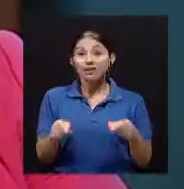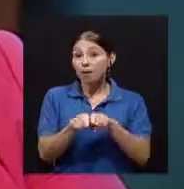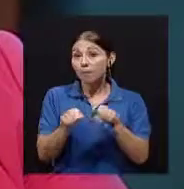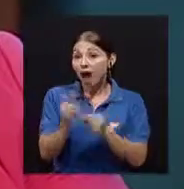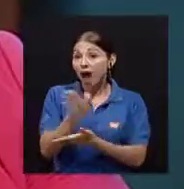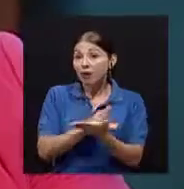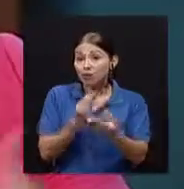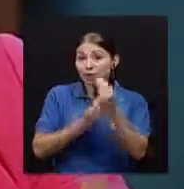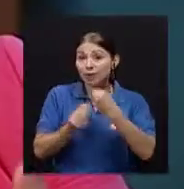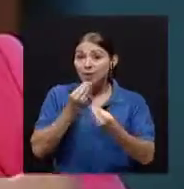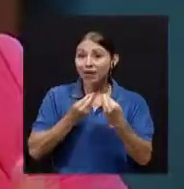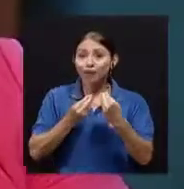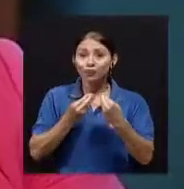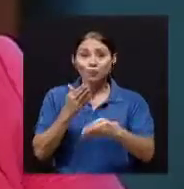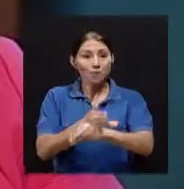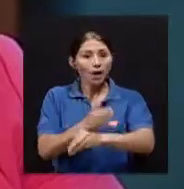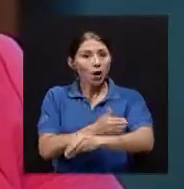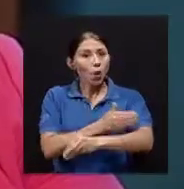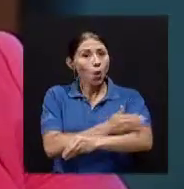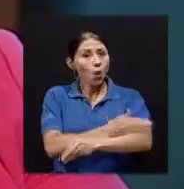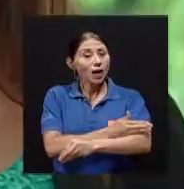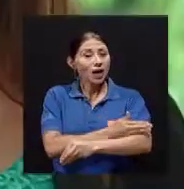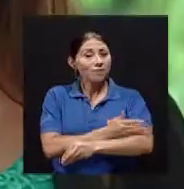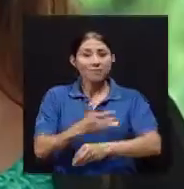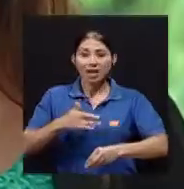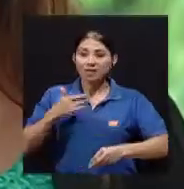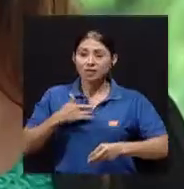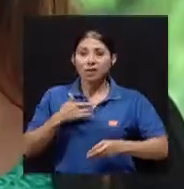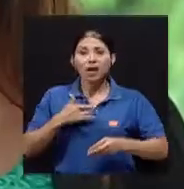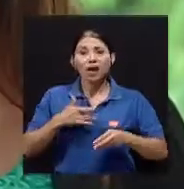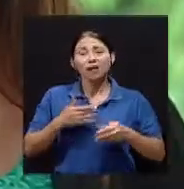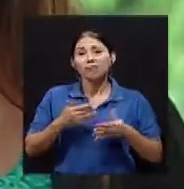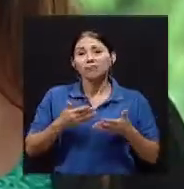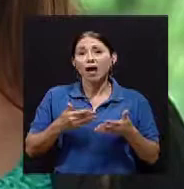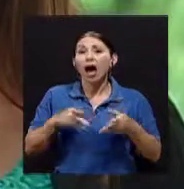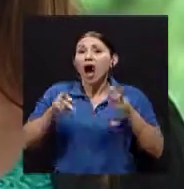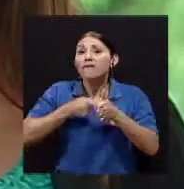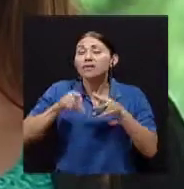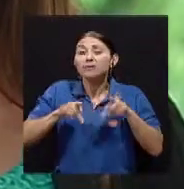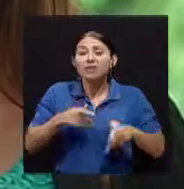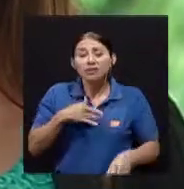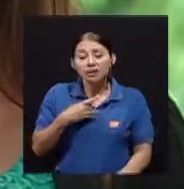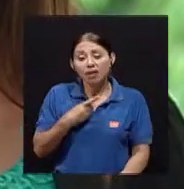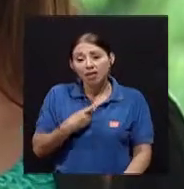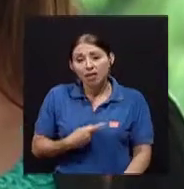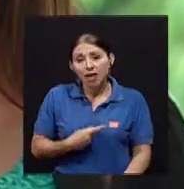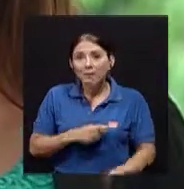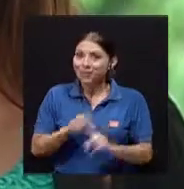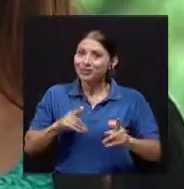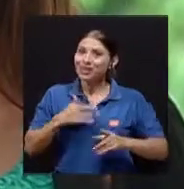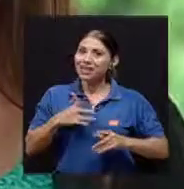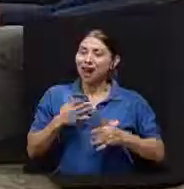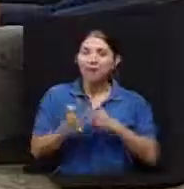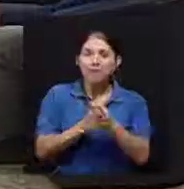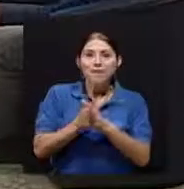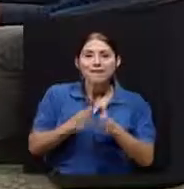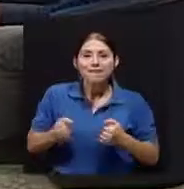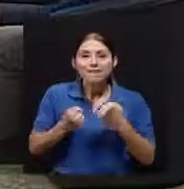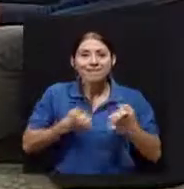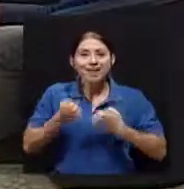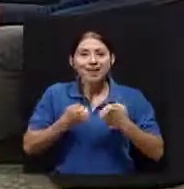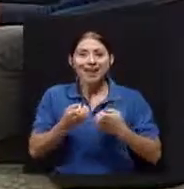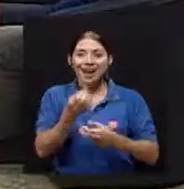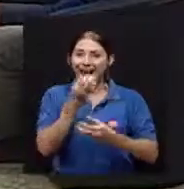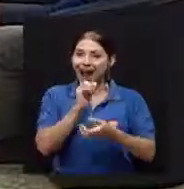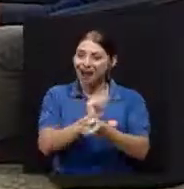Hay algunos alimentos que mejoran hasta el estado anímico, ¿verdad? Menos depresión en algunos casos, porque es cambiar la dieta, es cambiar un estilo de vida, y eso nos hace